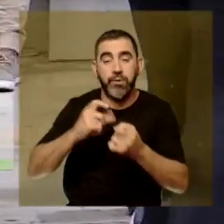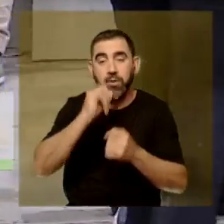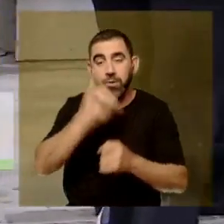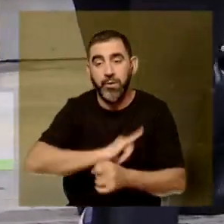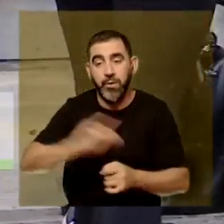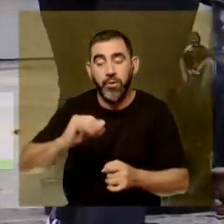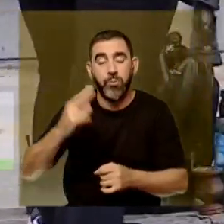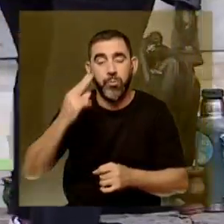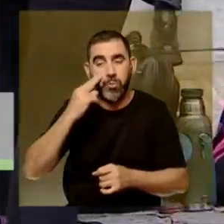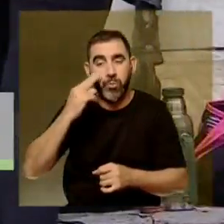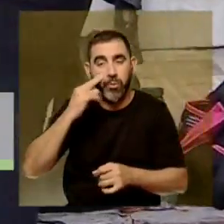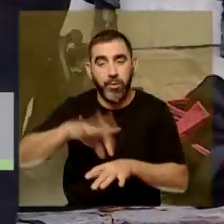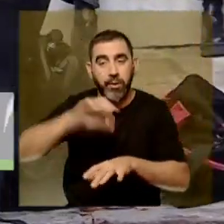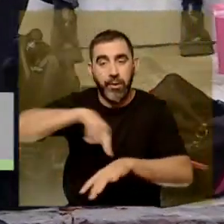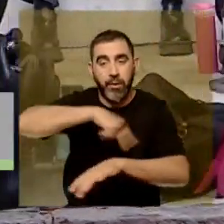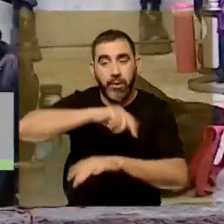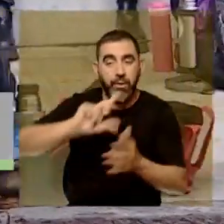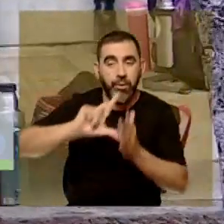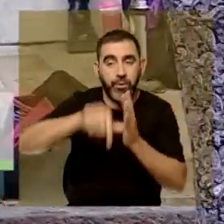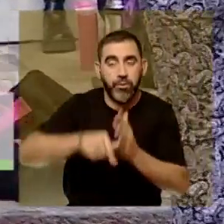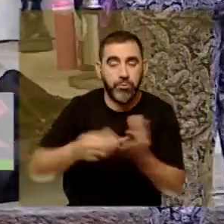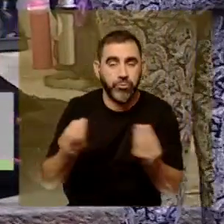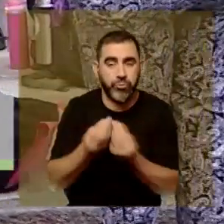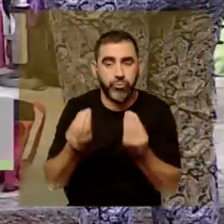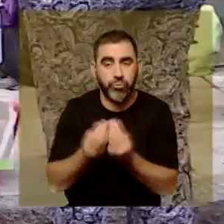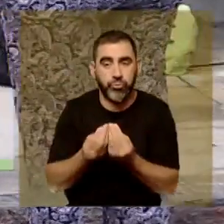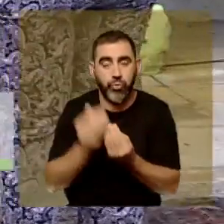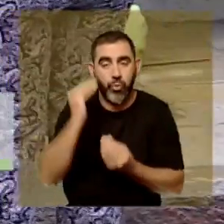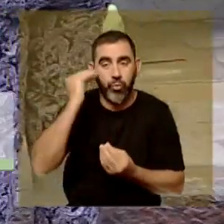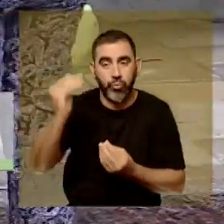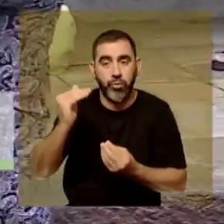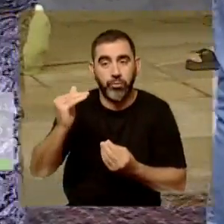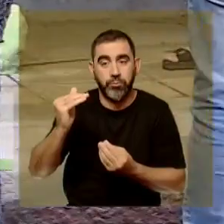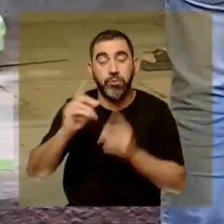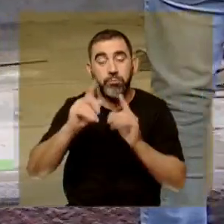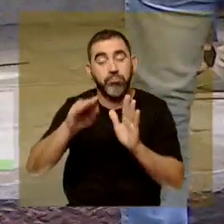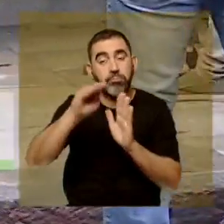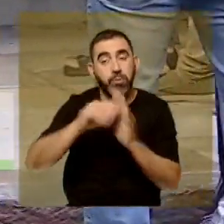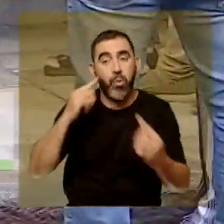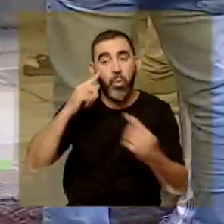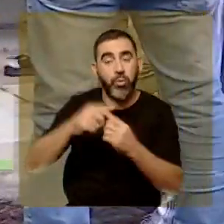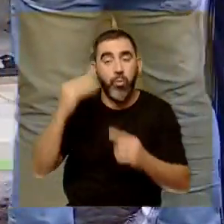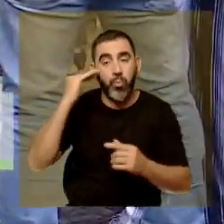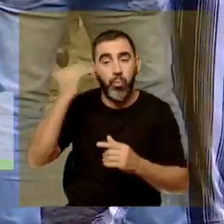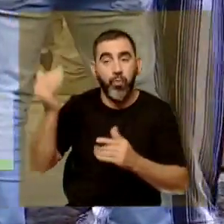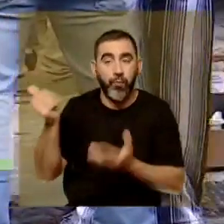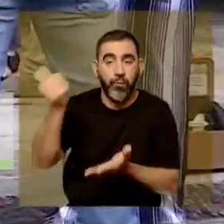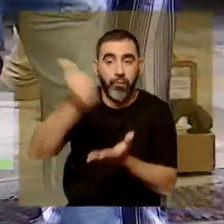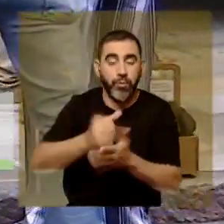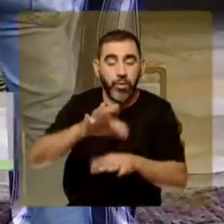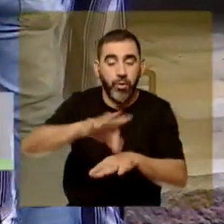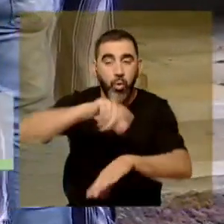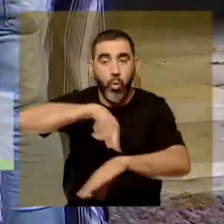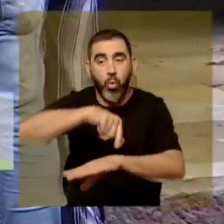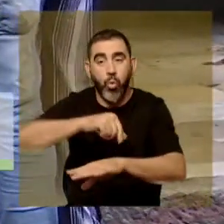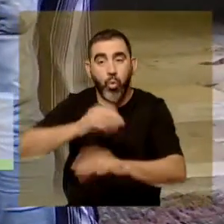denuncia irregularidades y retrasos en las elecciones de horas docentes y con la medida busca que los profesores puedan tomar cargos